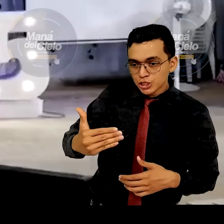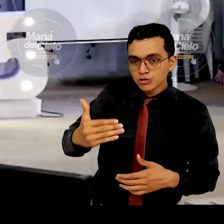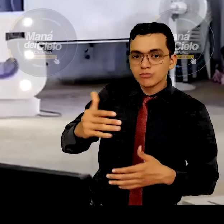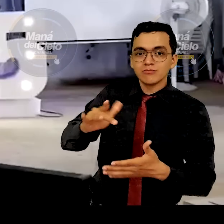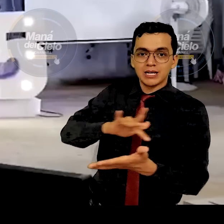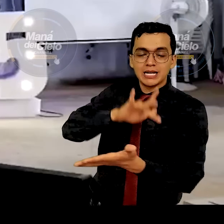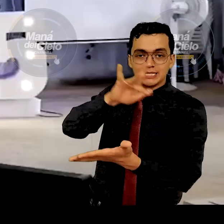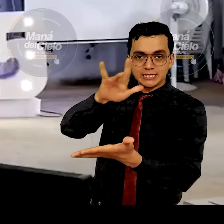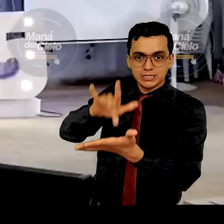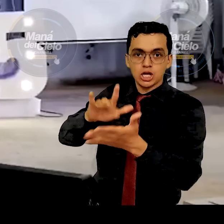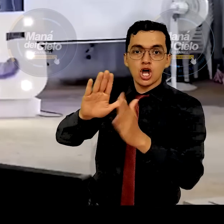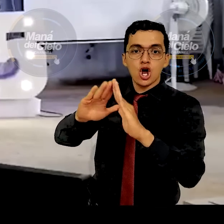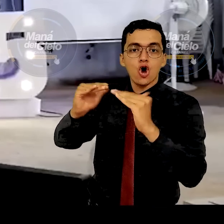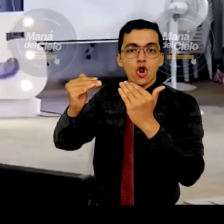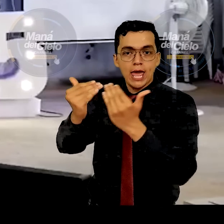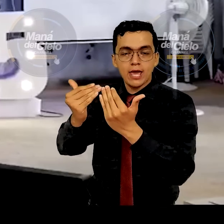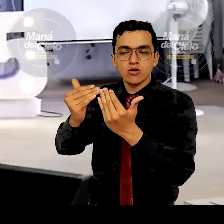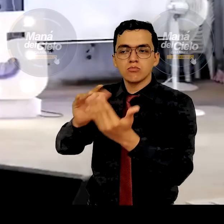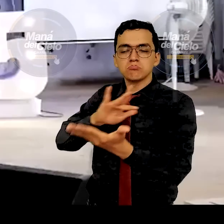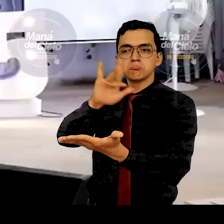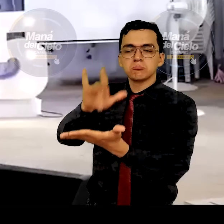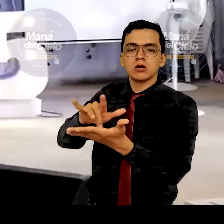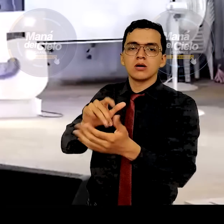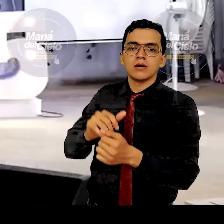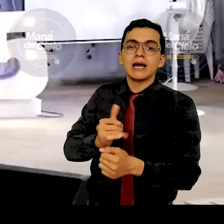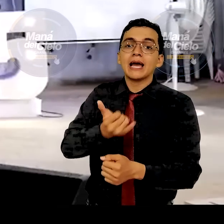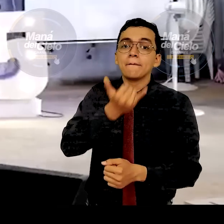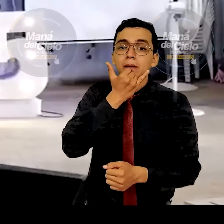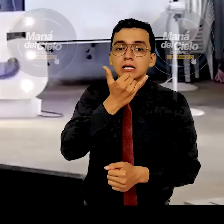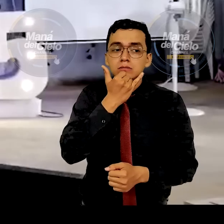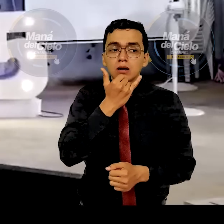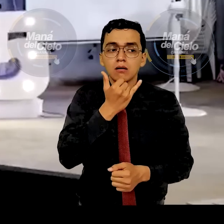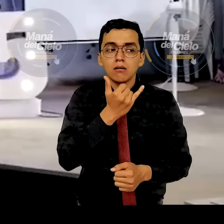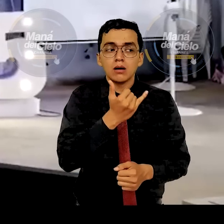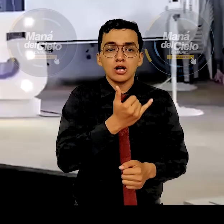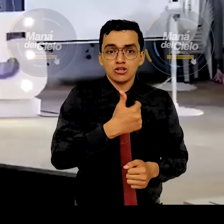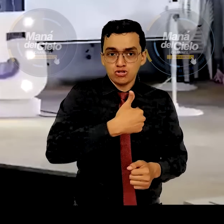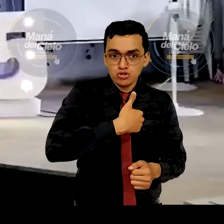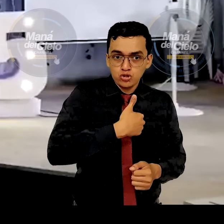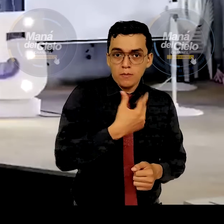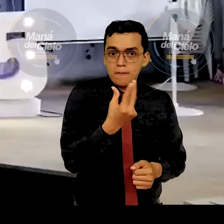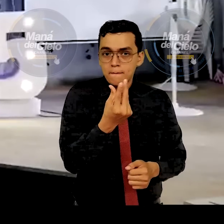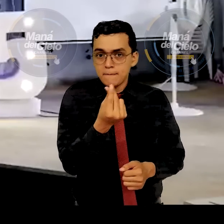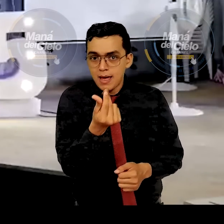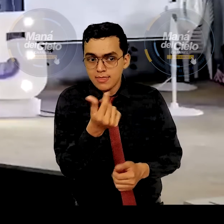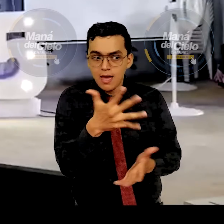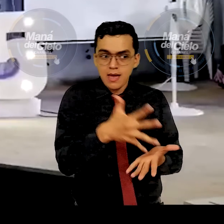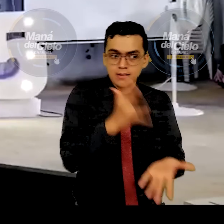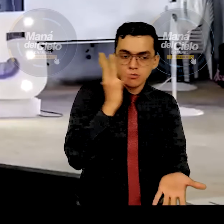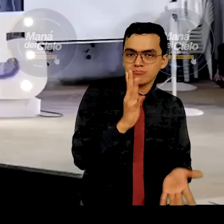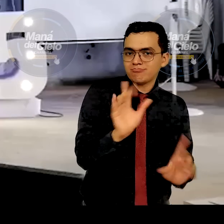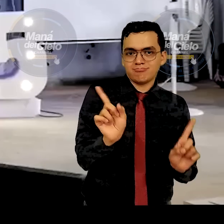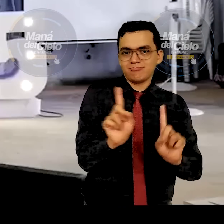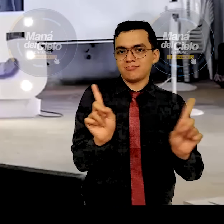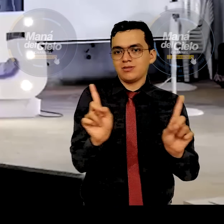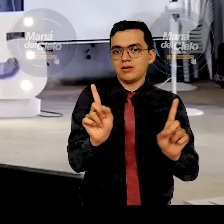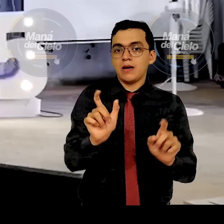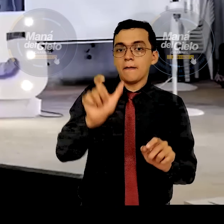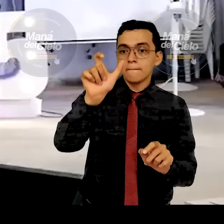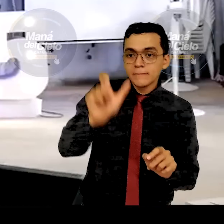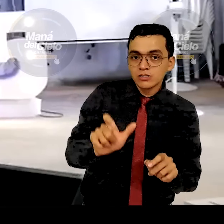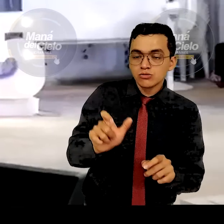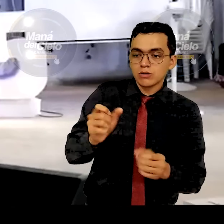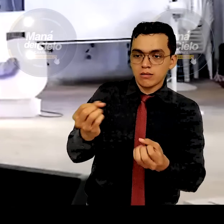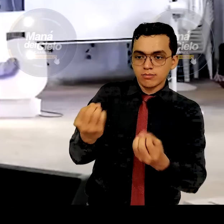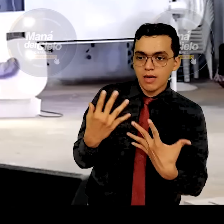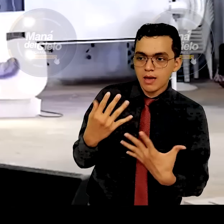Y me regalaron los zapatos para graduarme. Y me regalaron el vestido para vestirme el día del grado. Yo estoy hablando de cosas